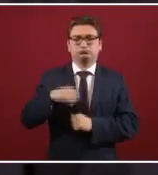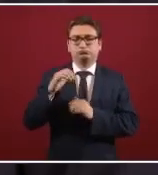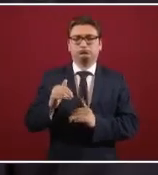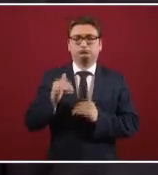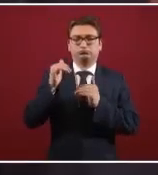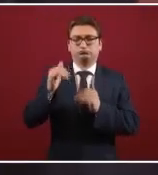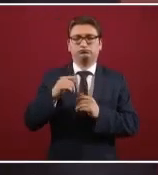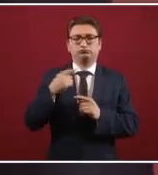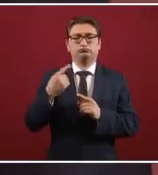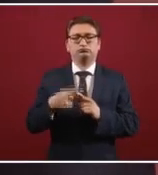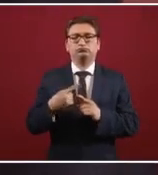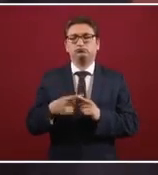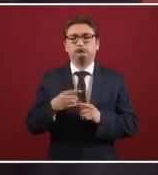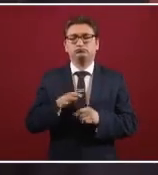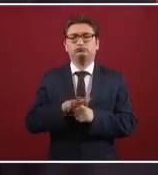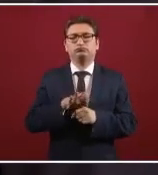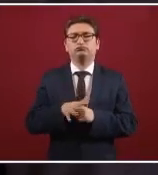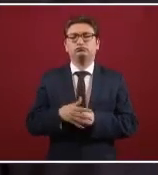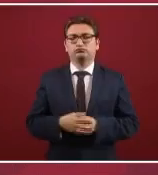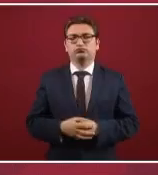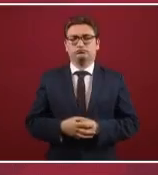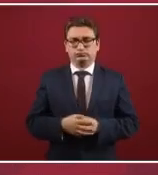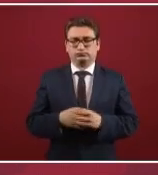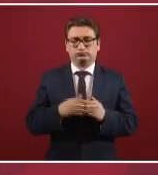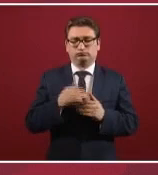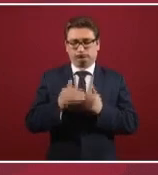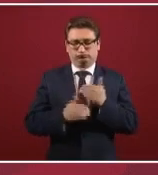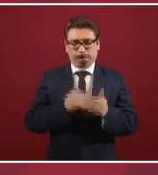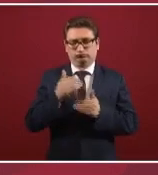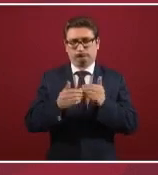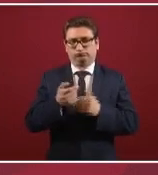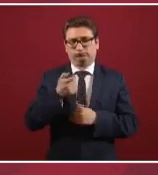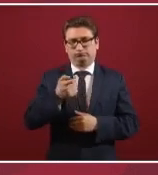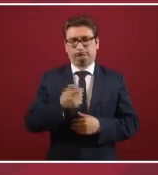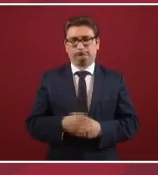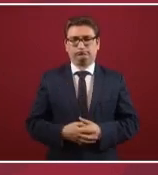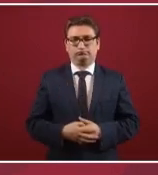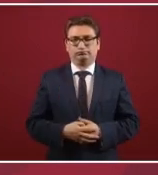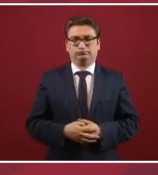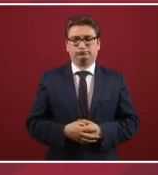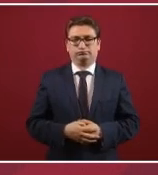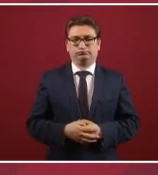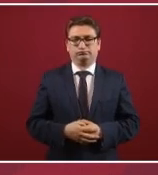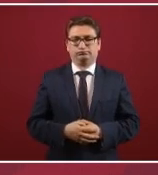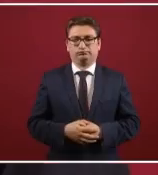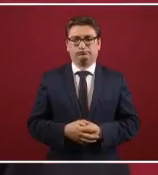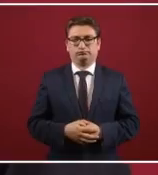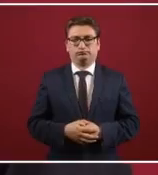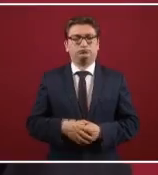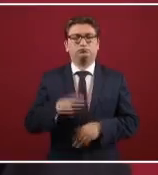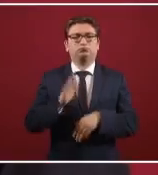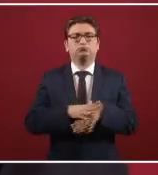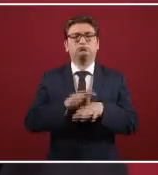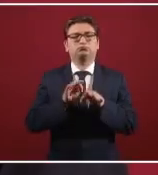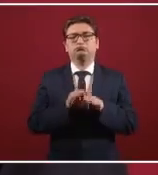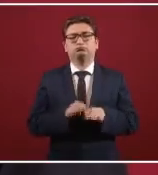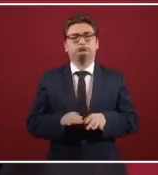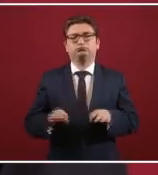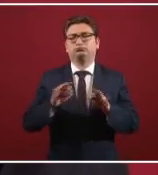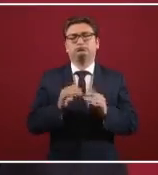el crecimiento económico como lo fundamental